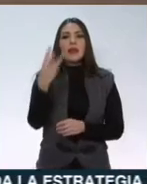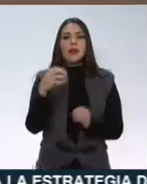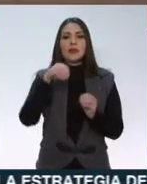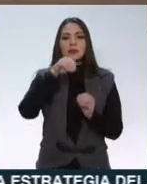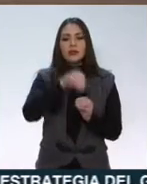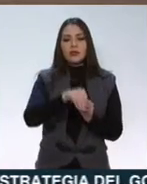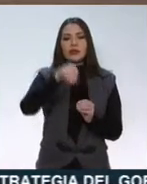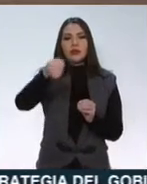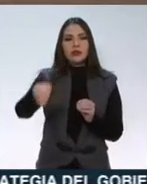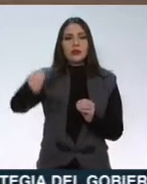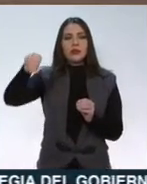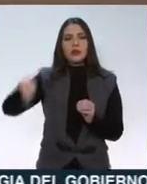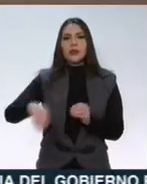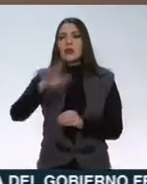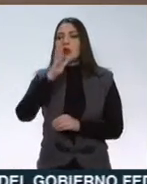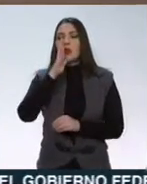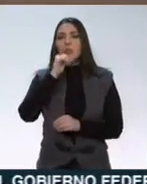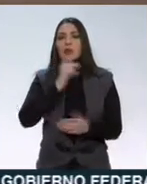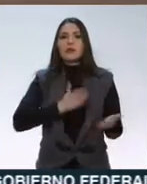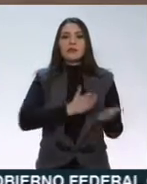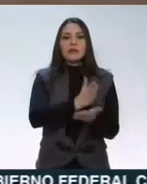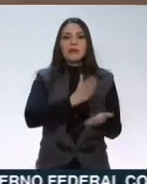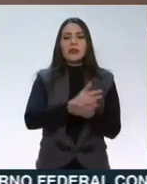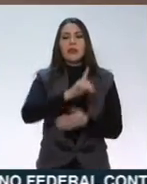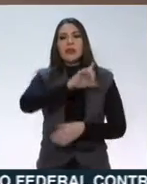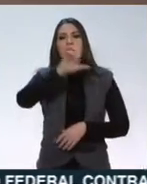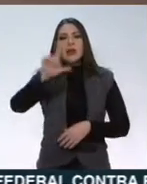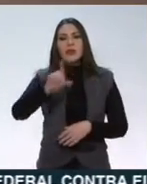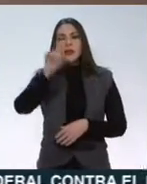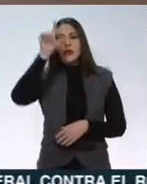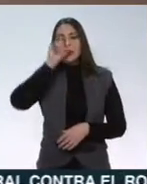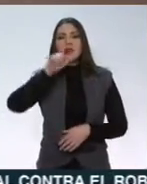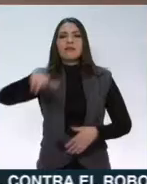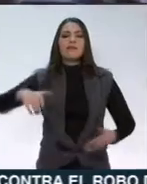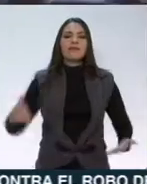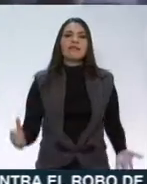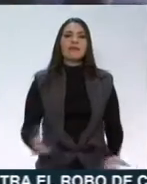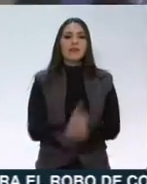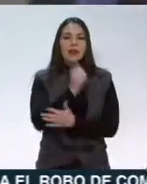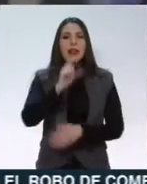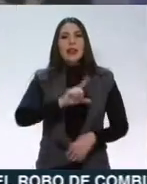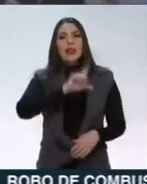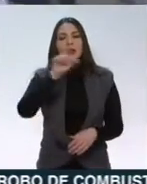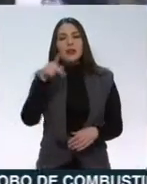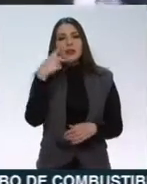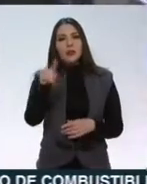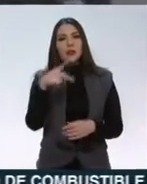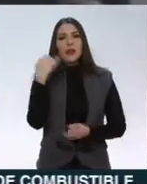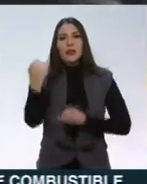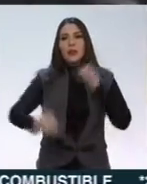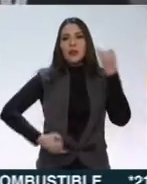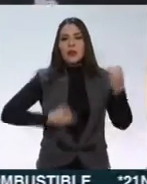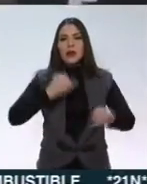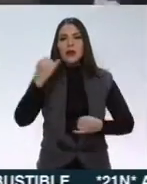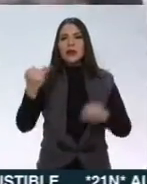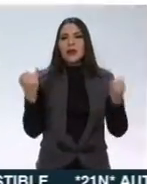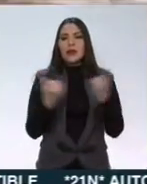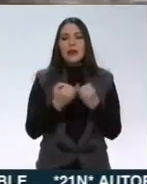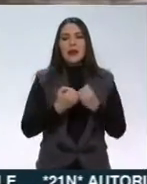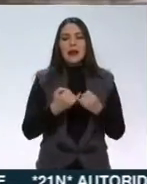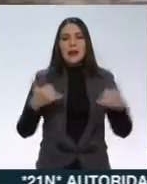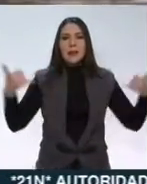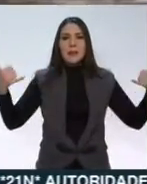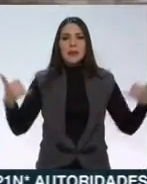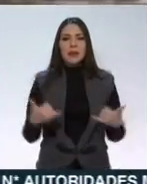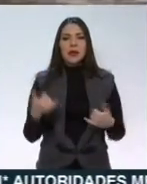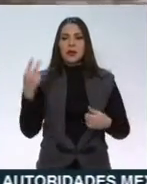permite pasaportes, genera además un chocolate, se llevan la victoria y con esto el partido, la serie queda emparejada a